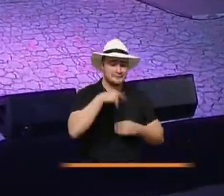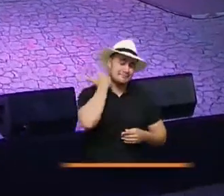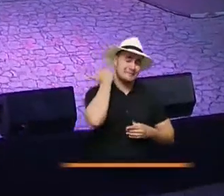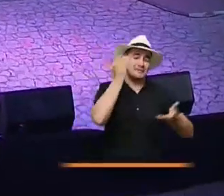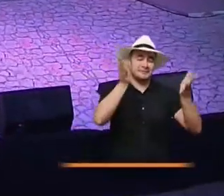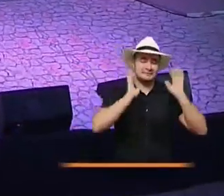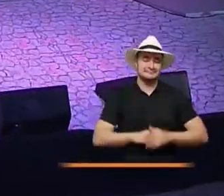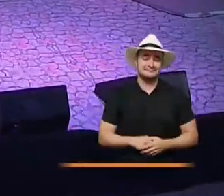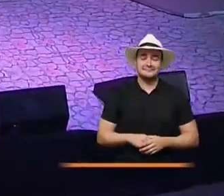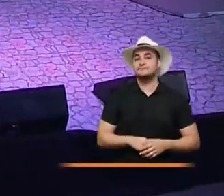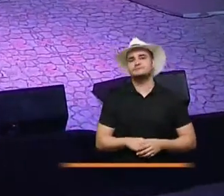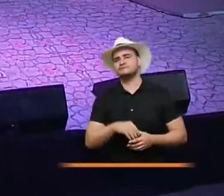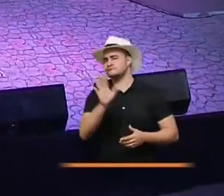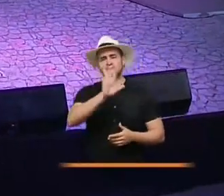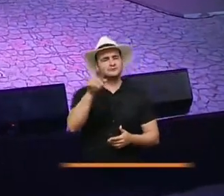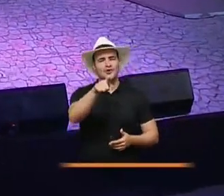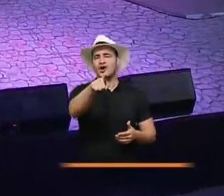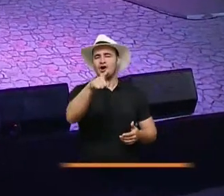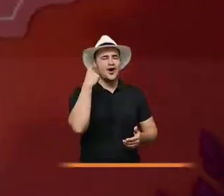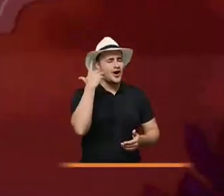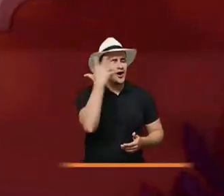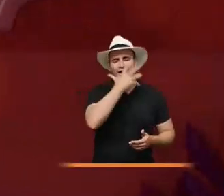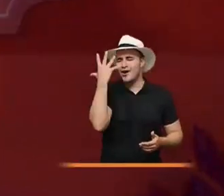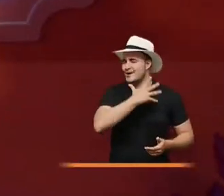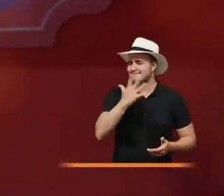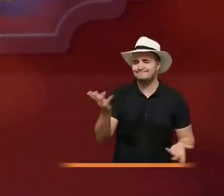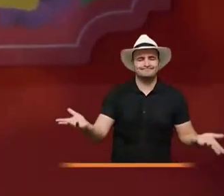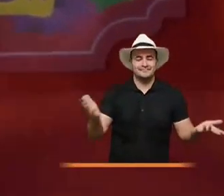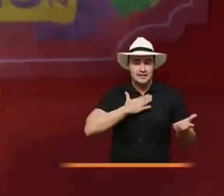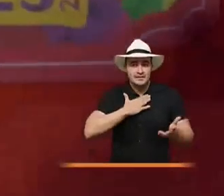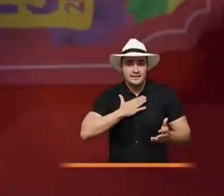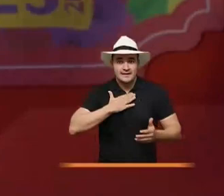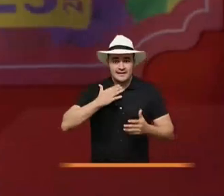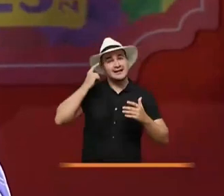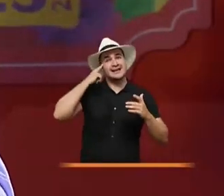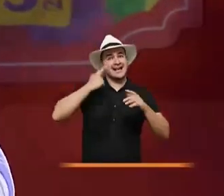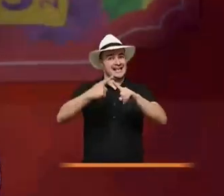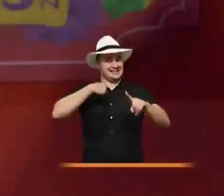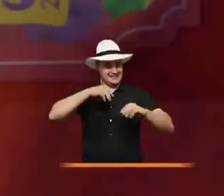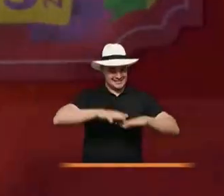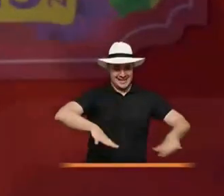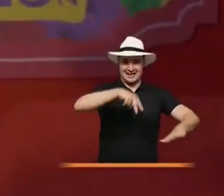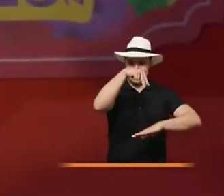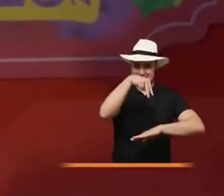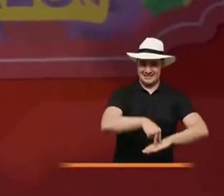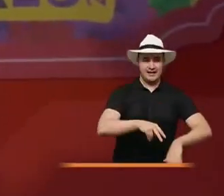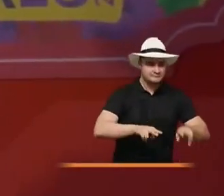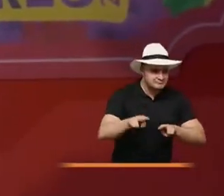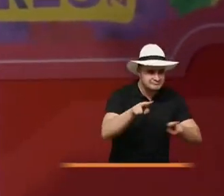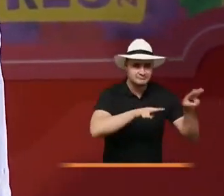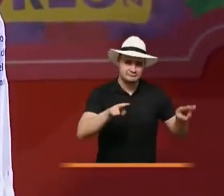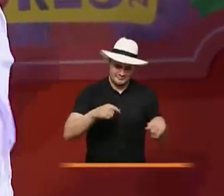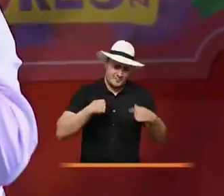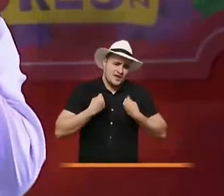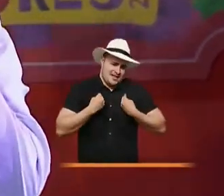pero es que usted no ha entendido que en mi vida terrenal yo estoy aquí pero